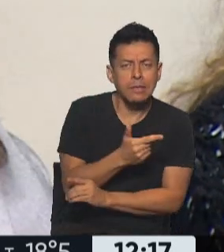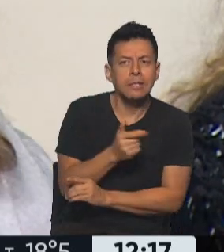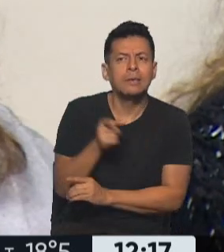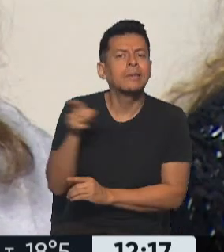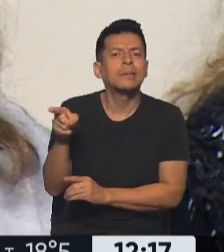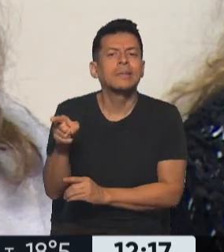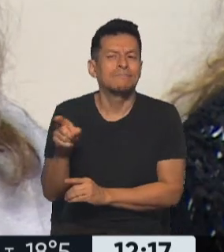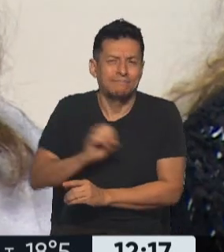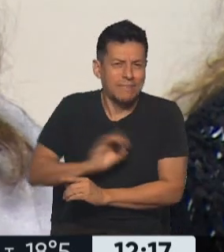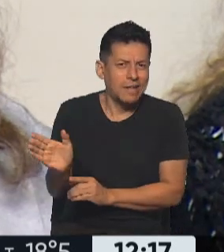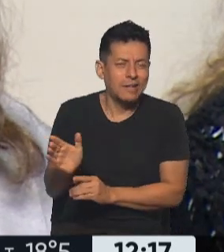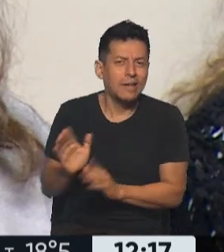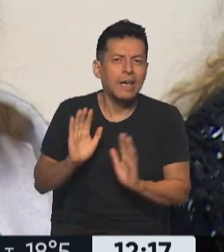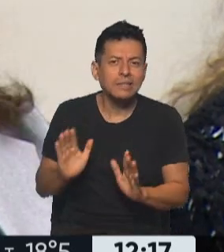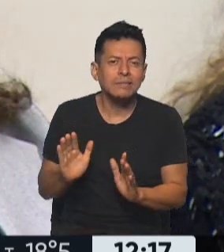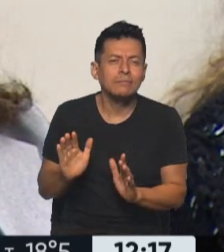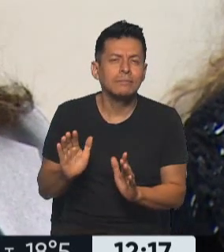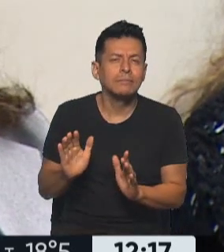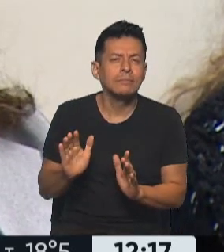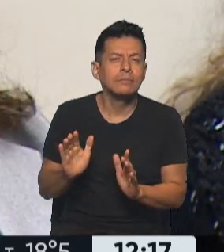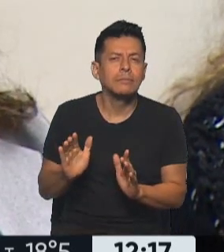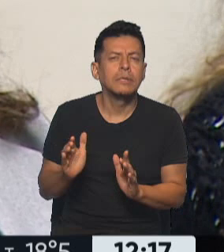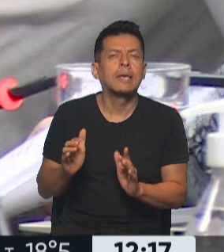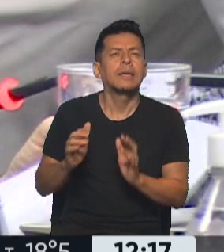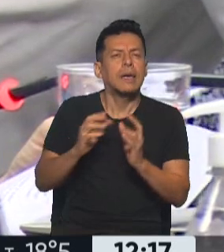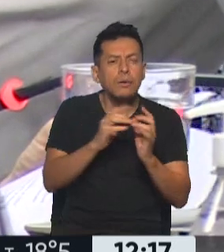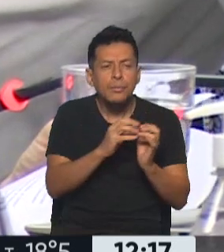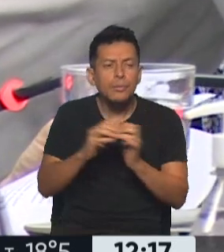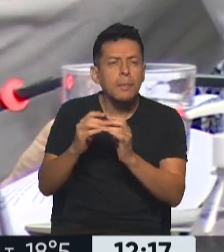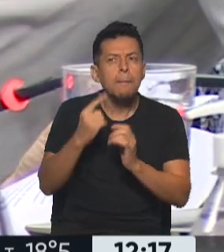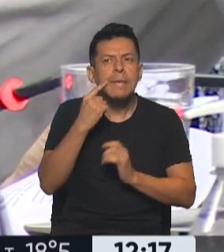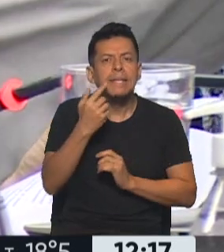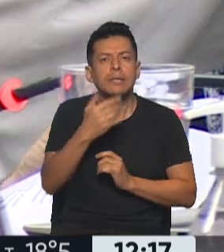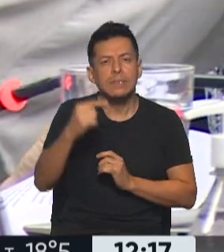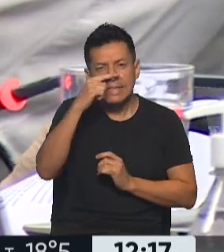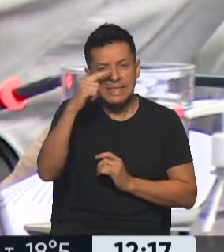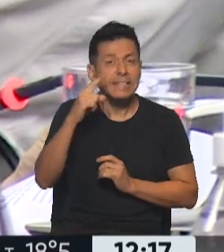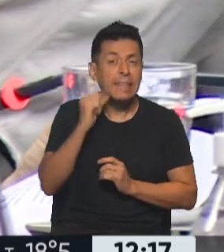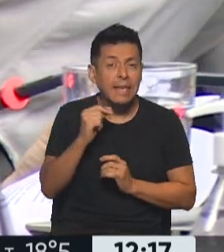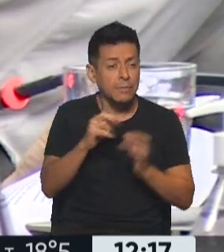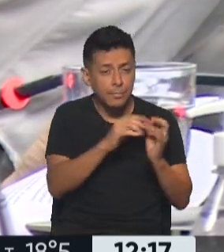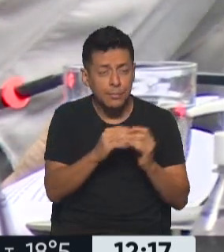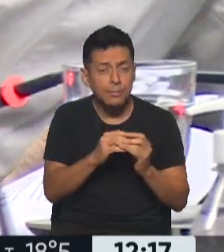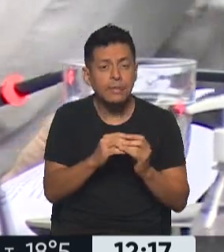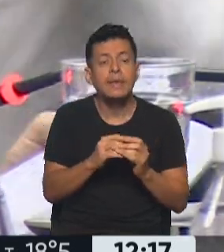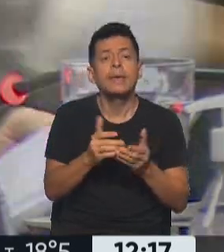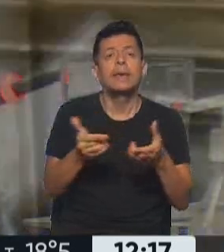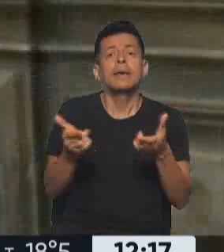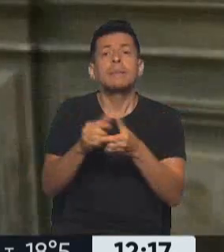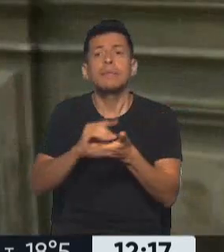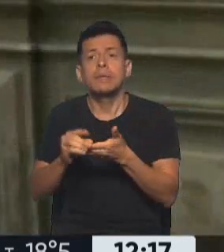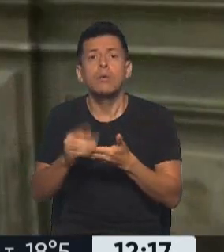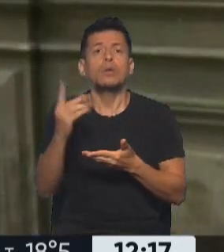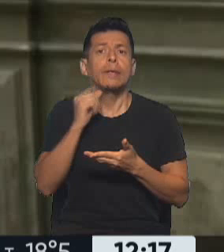no es razonable que después de tener el tema en estudio 1.577 días, solamente la Cámara de Diputados tenga 4 días para